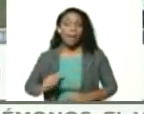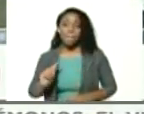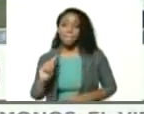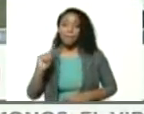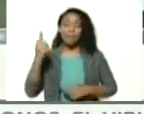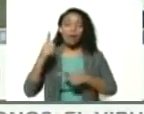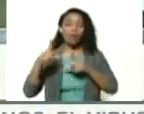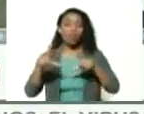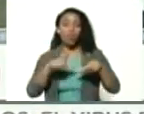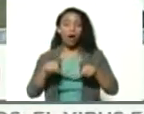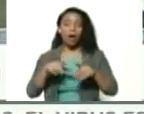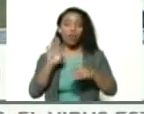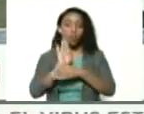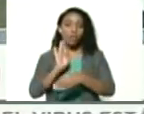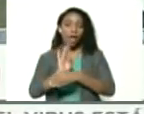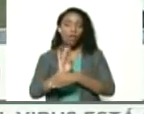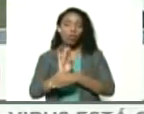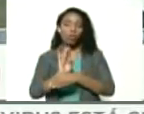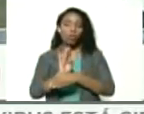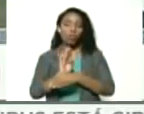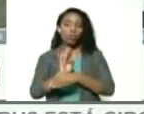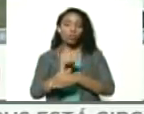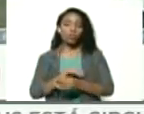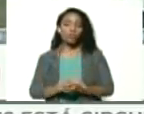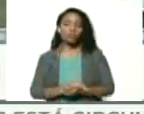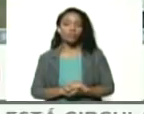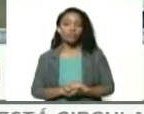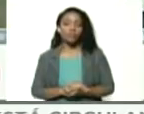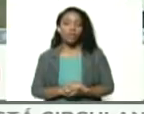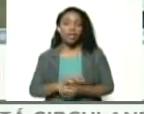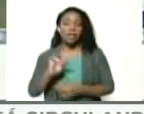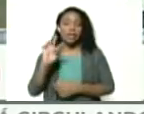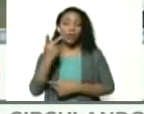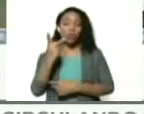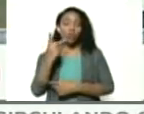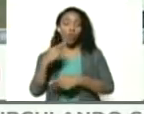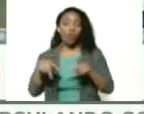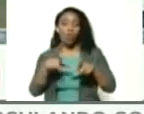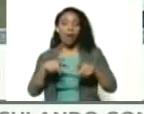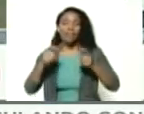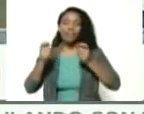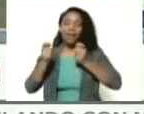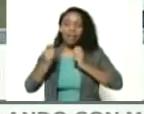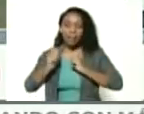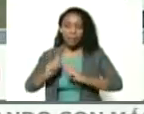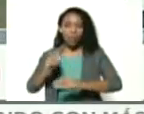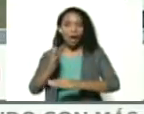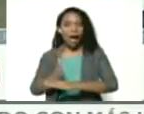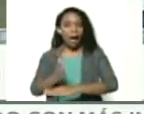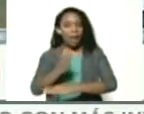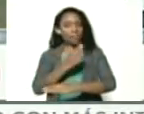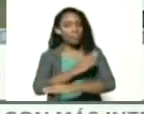los cuidados y la disciplina. En segundo lugar, los tratamientos a tiempo.